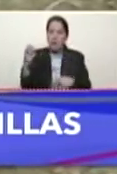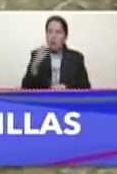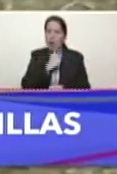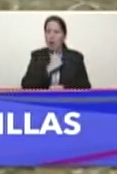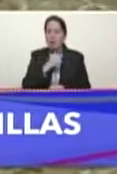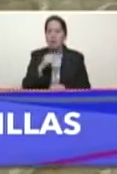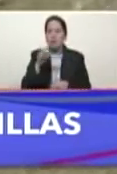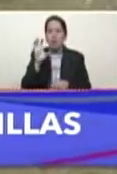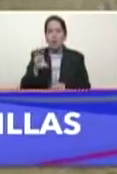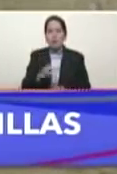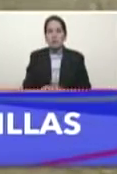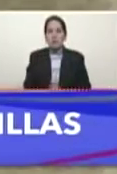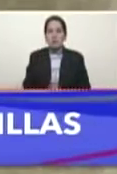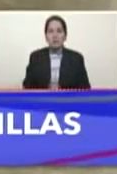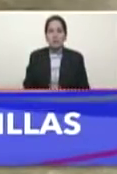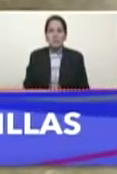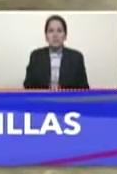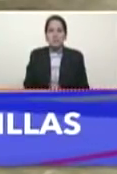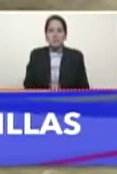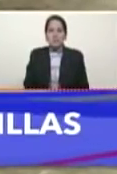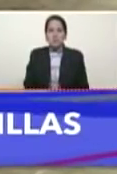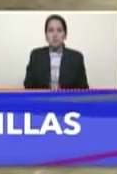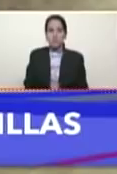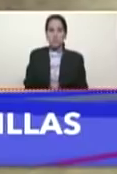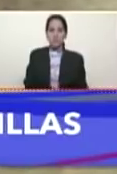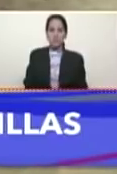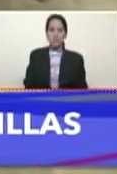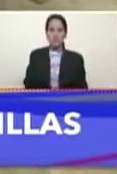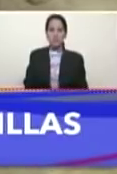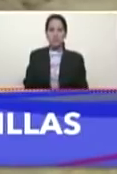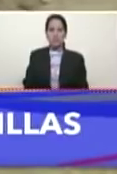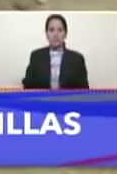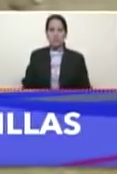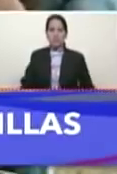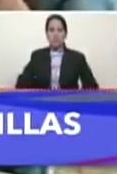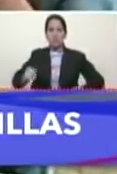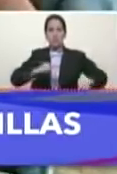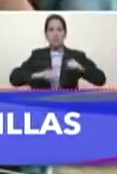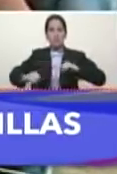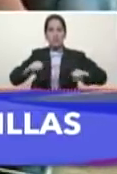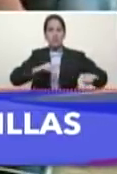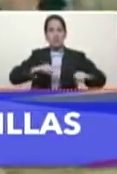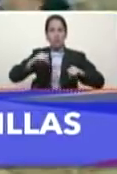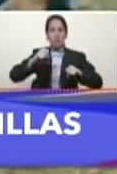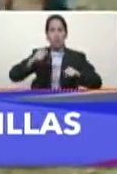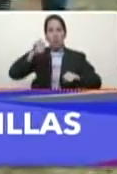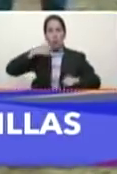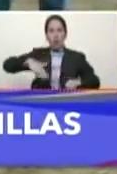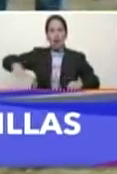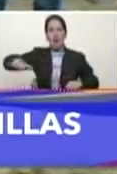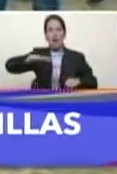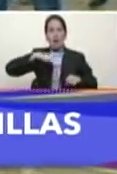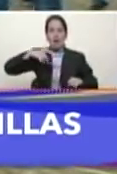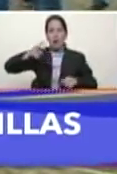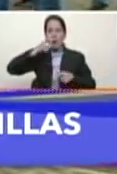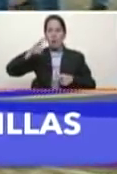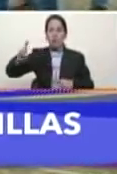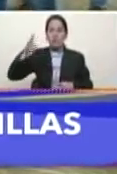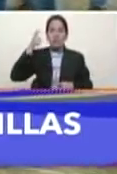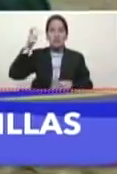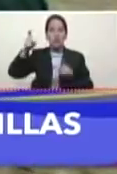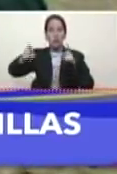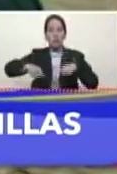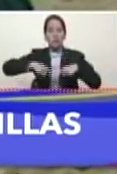señor presidente, estamos unidos en una sola línea, los movimientos campesinos, los movimientos agrourbanos, las comunas. por supuesto, el